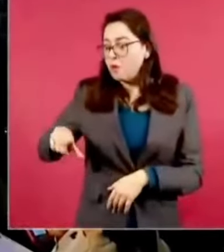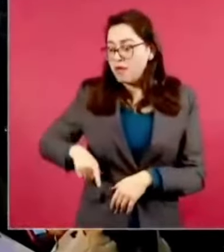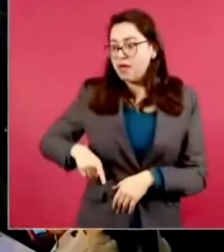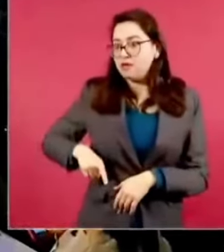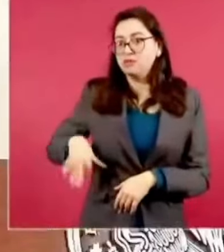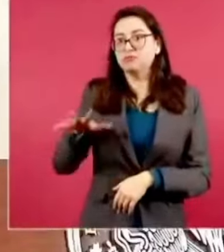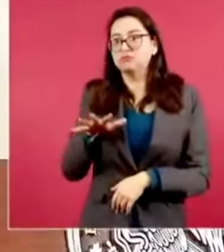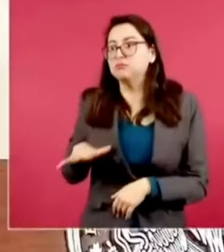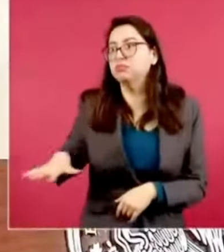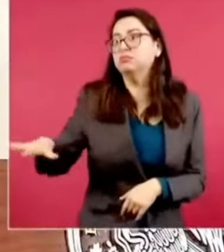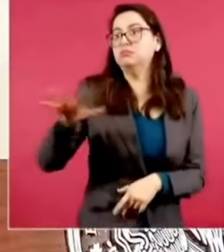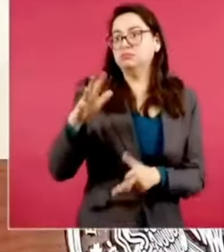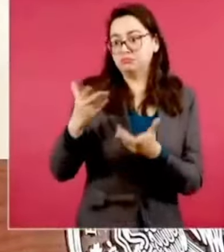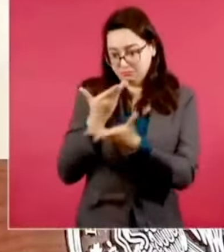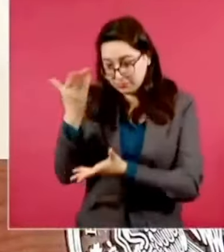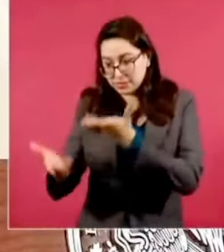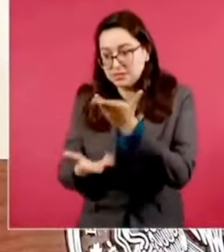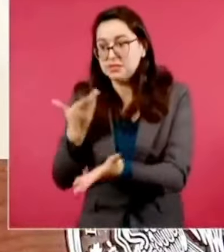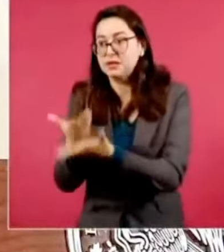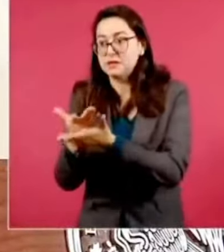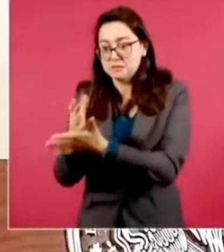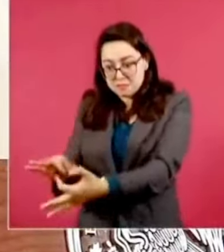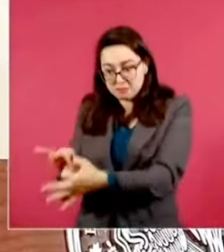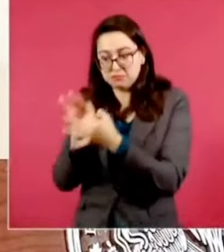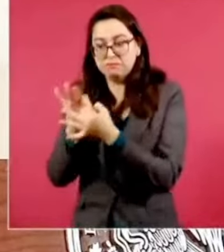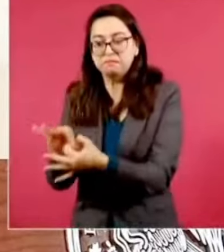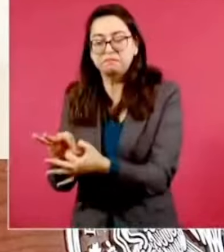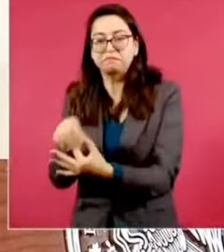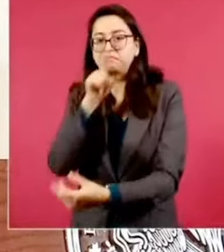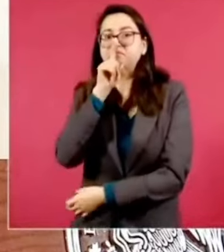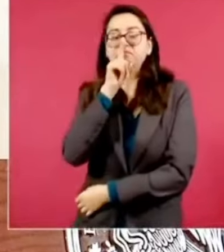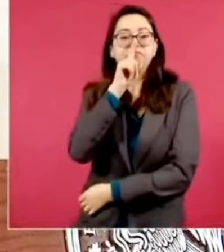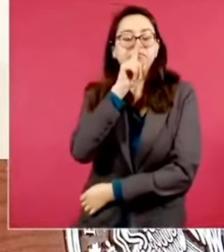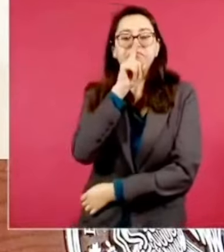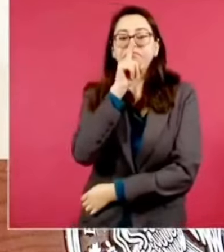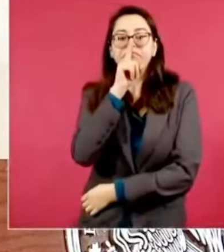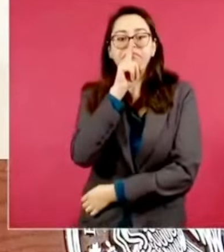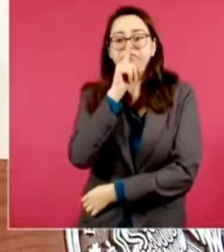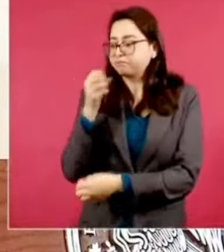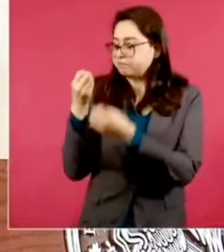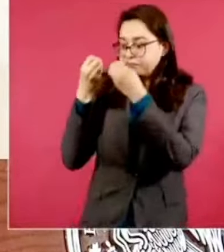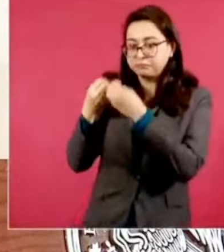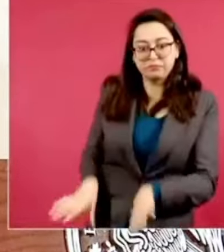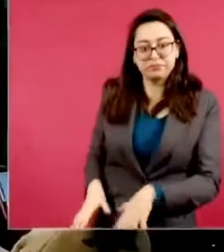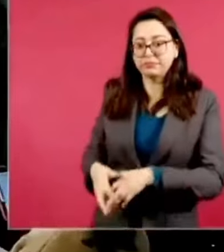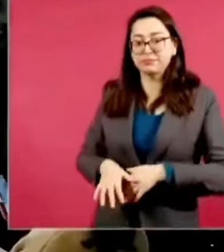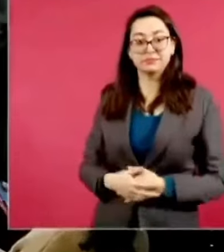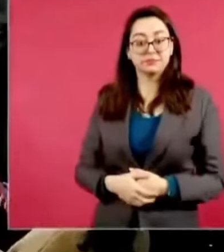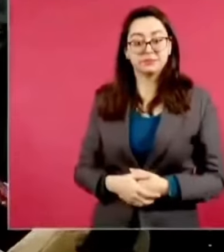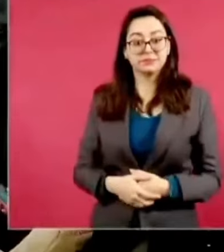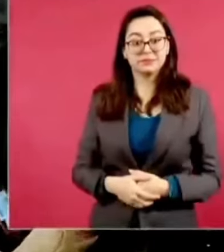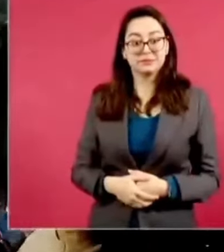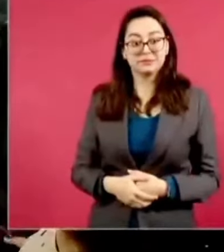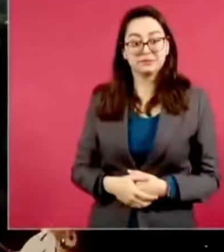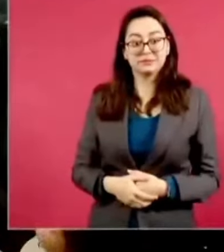Ayer hablaba yo, a ver si está un párrafo de mi discurso,